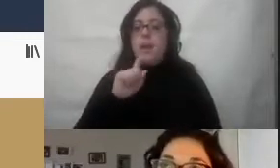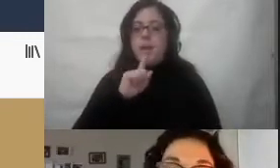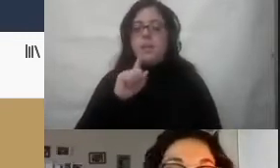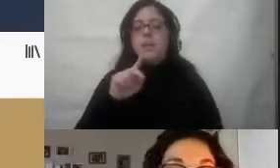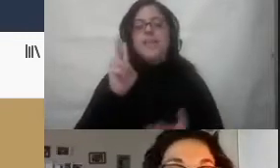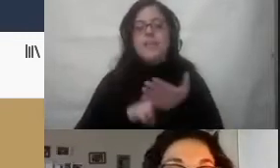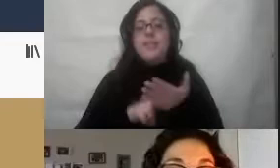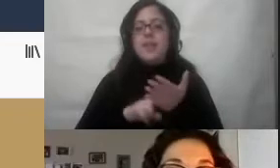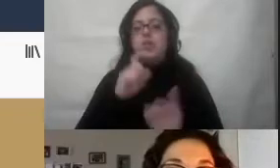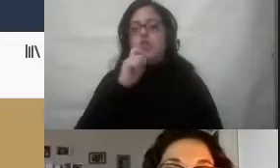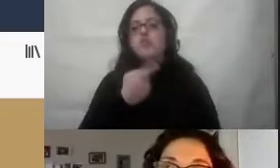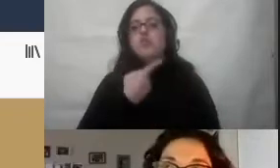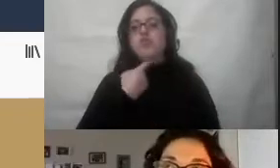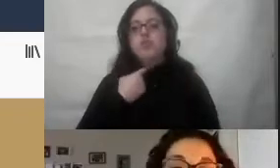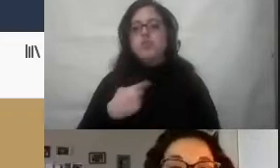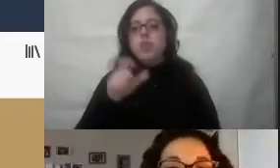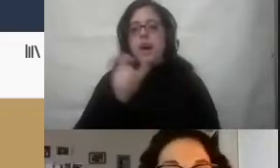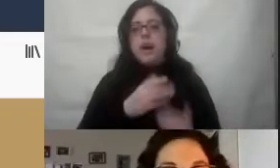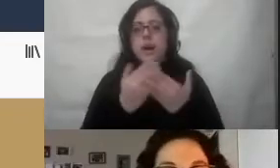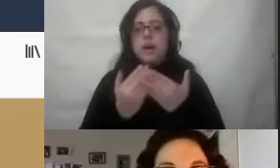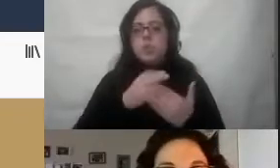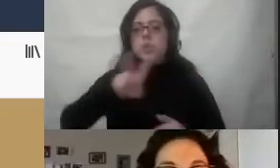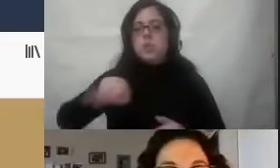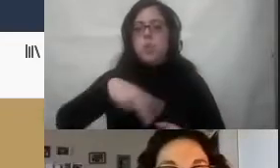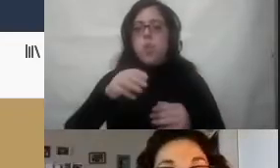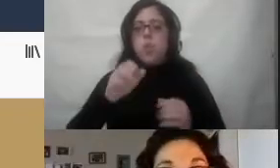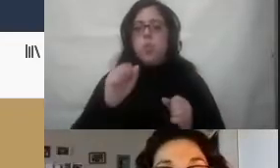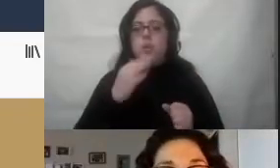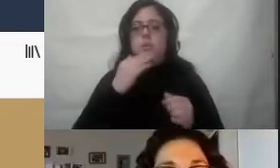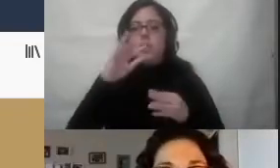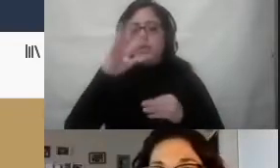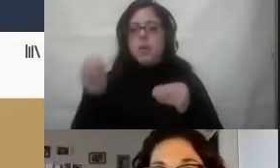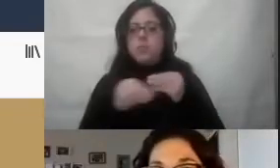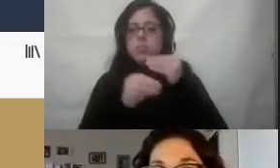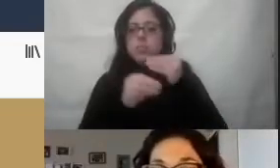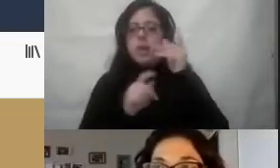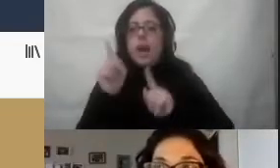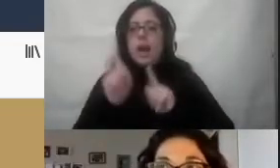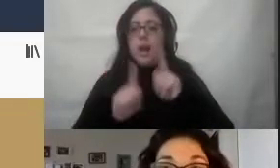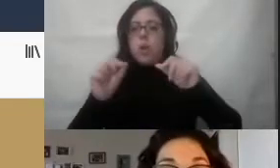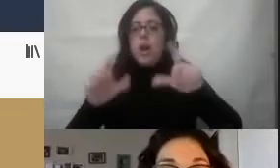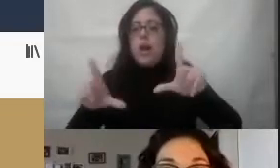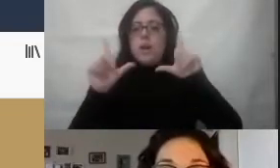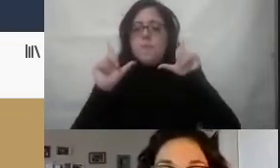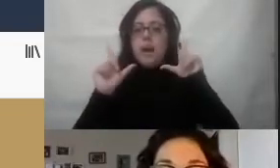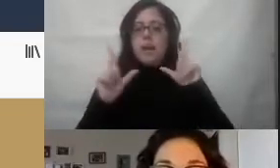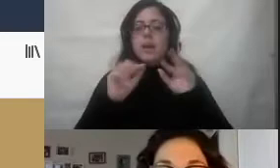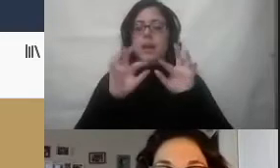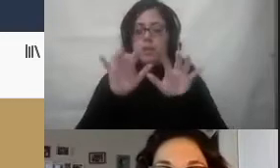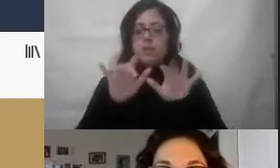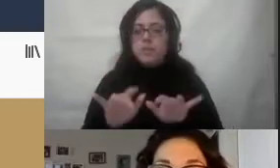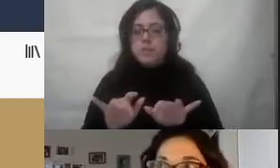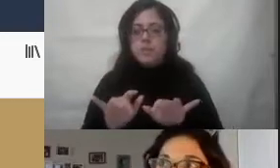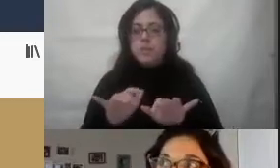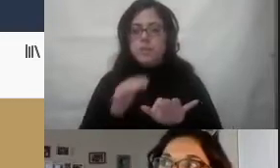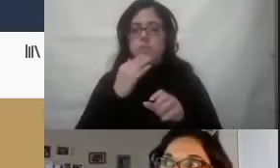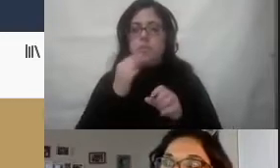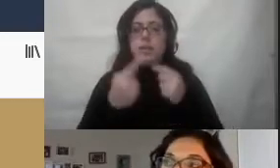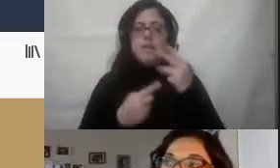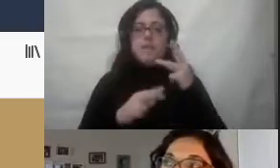súper interesante para nuestros estudiantes, pueden incorporar también algunas imágenes, no solamente escrito, ya pueden incorporar varias